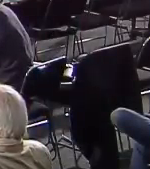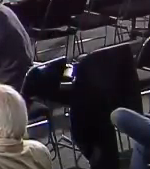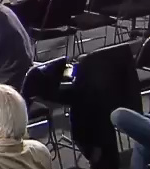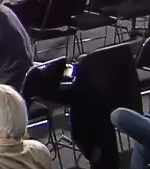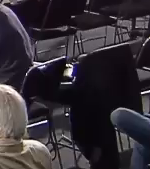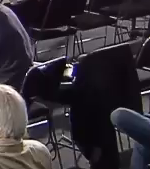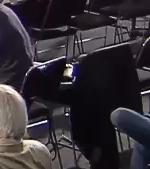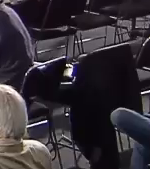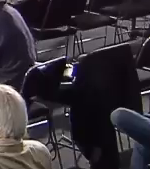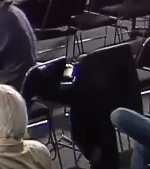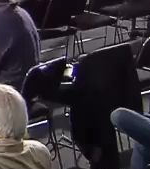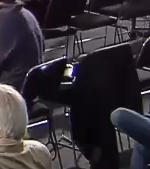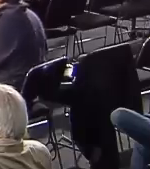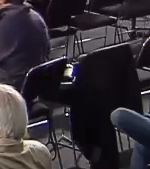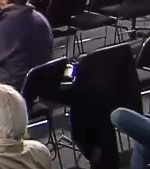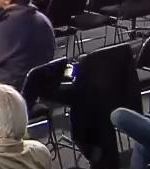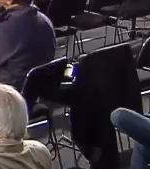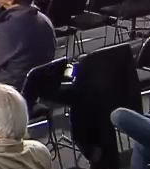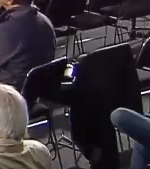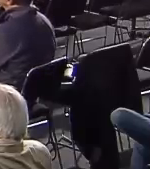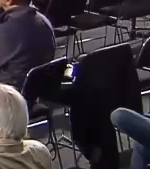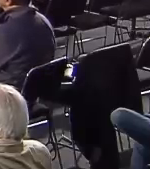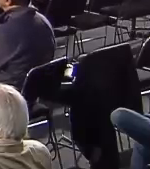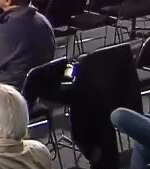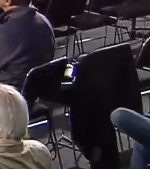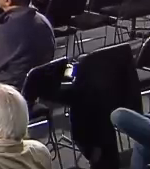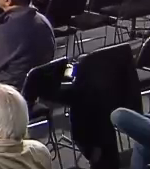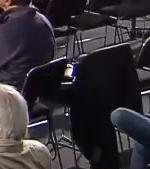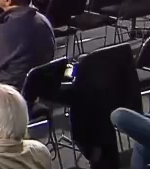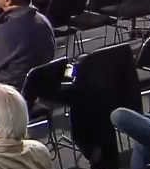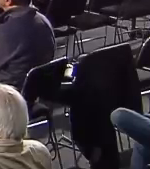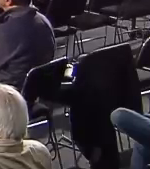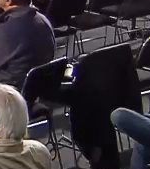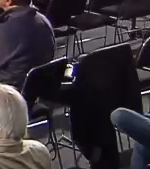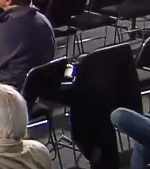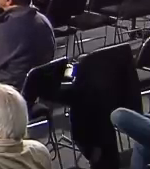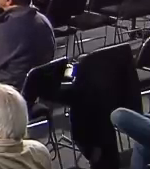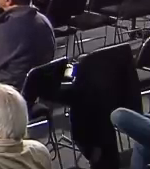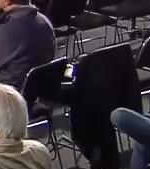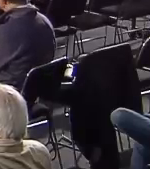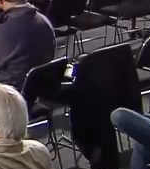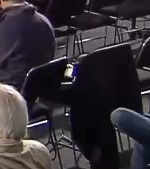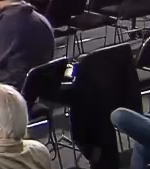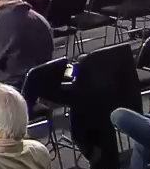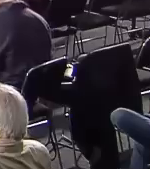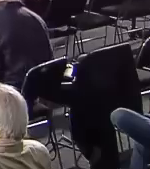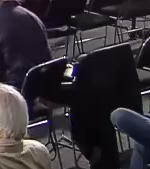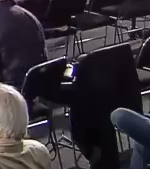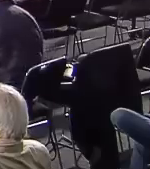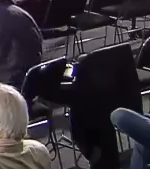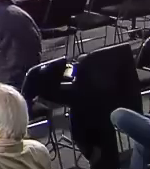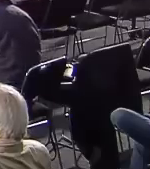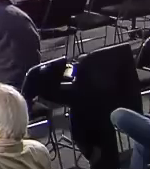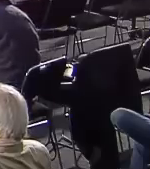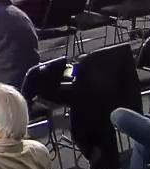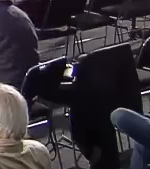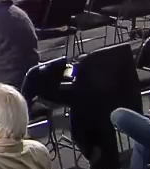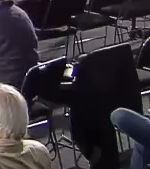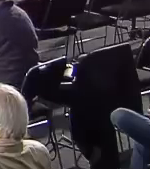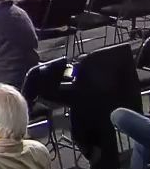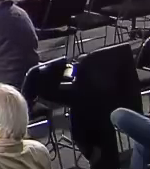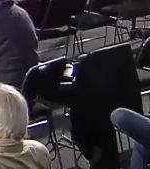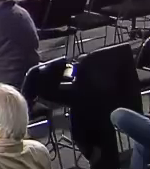tomado la decisión de suspender estos proyectos, pues han seguido generando gastos a la